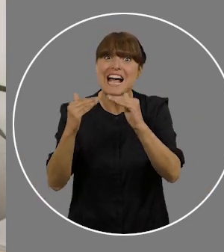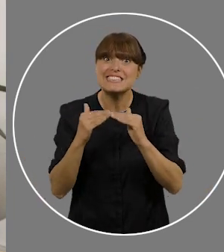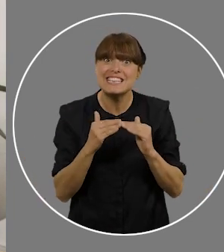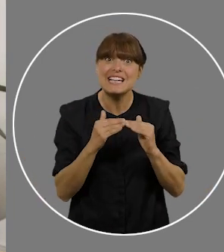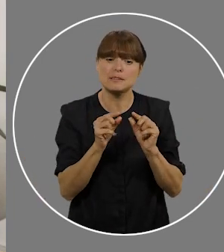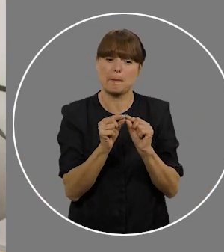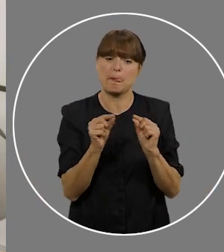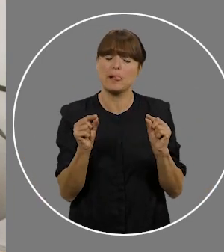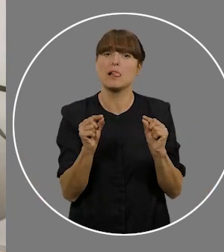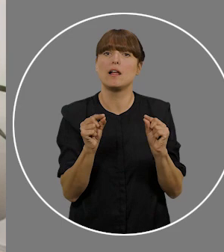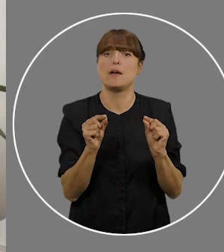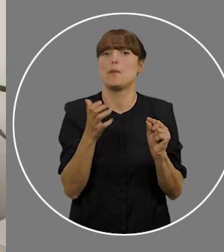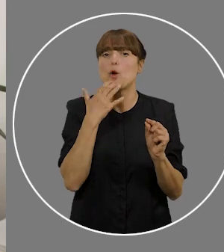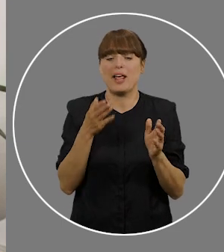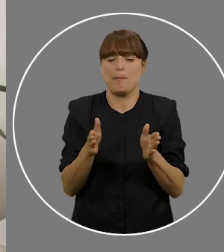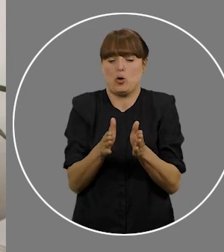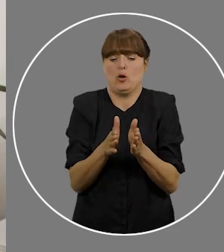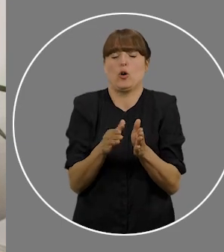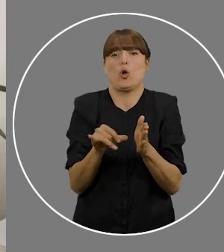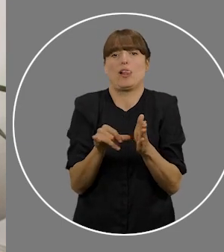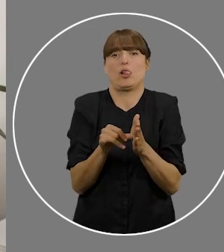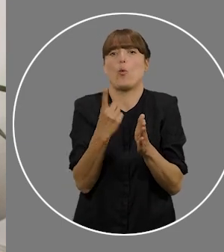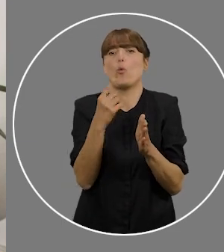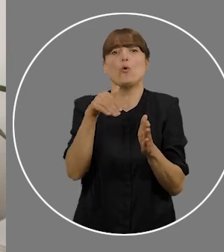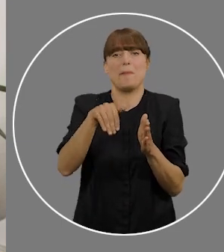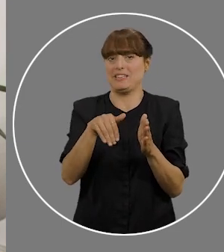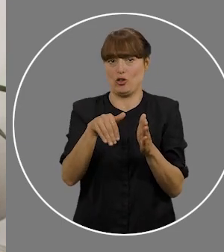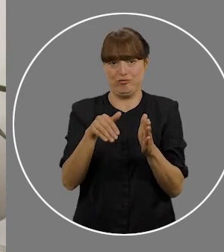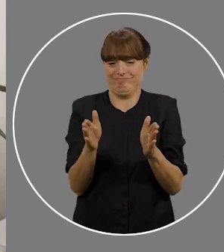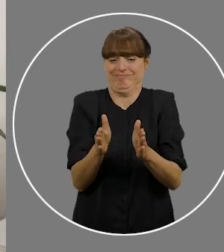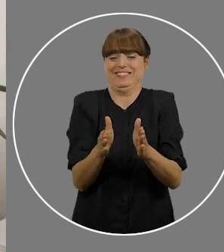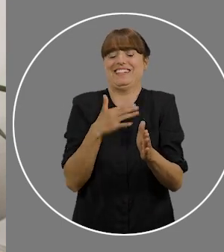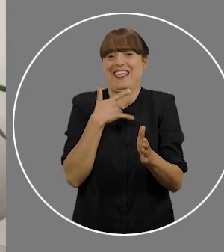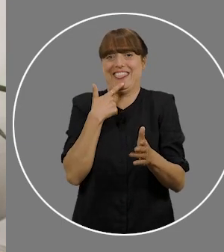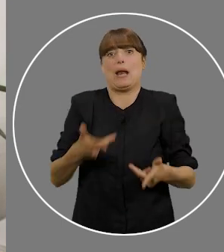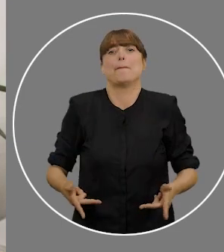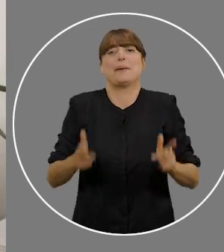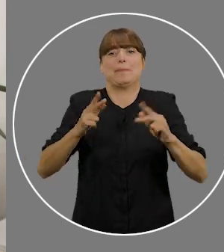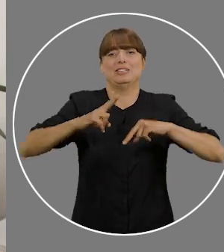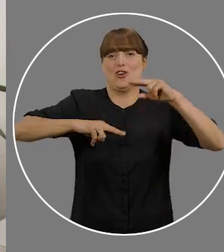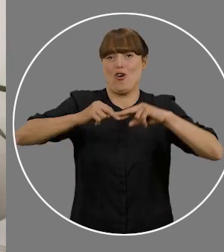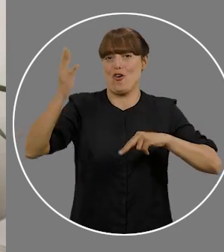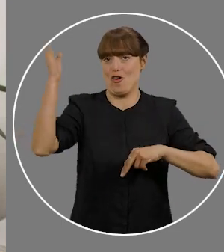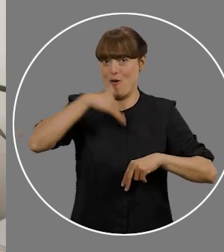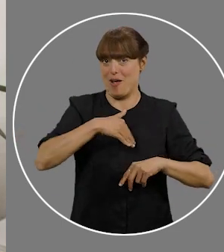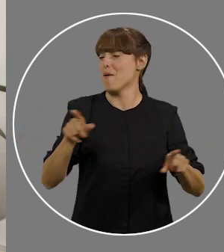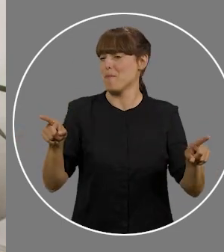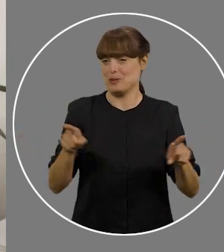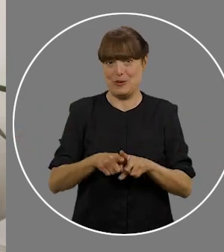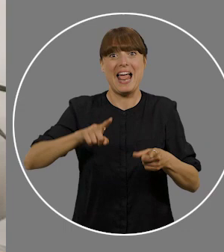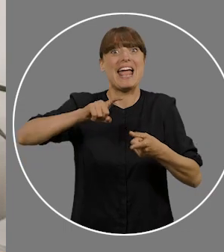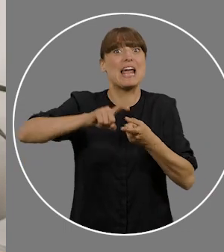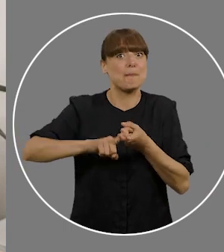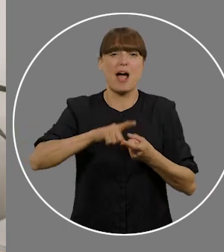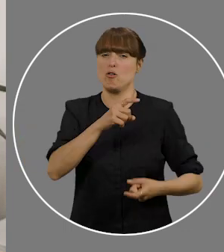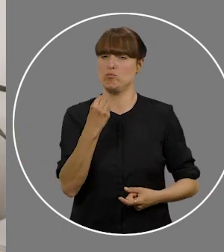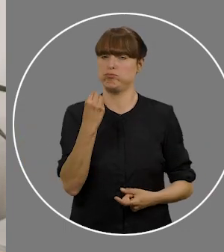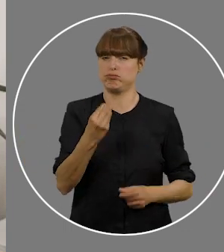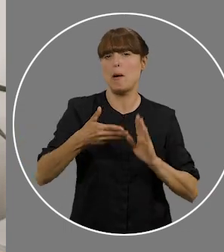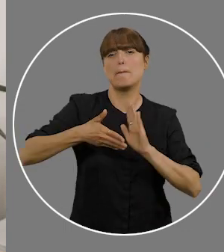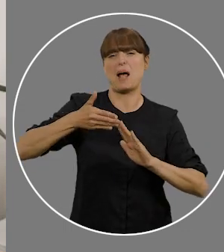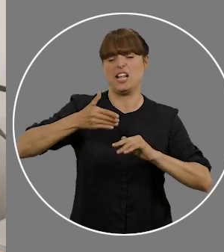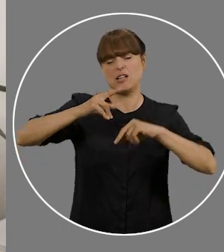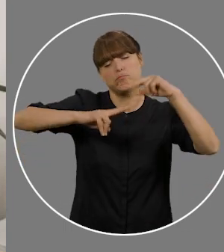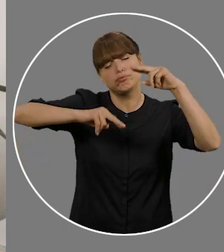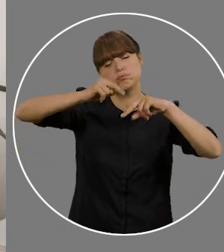¿Entiende? Porque había casas que a lo mejor tenían 1 metro de diferencia para salir de un lado a otro. Bueno, él se hizo una